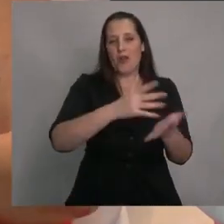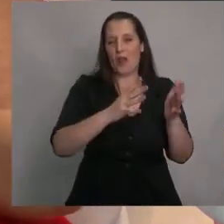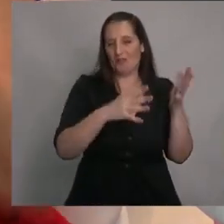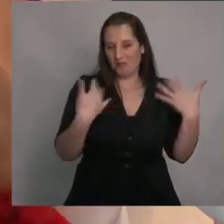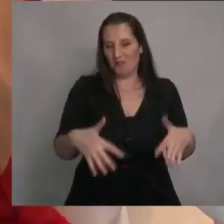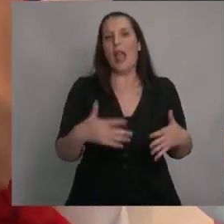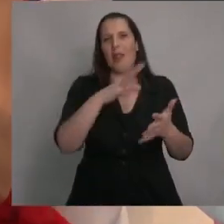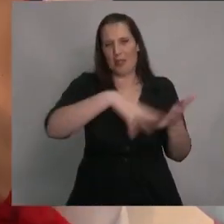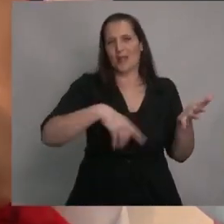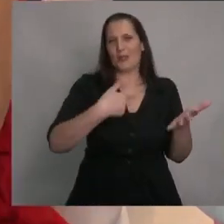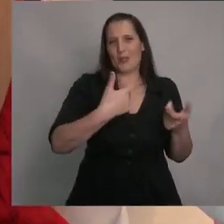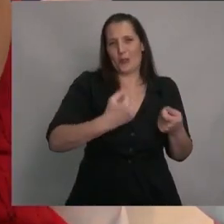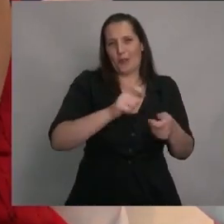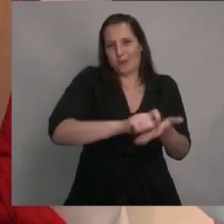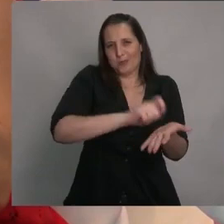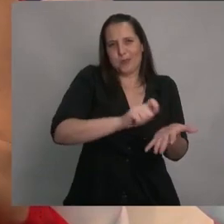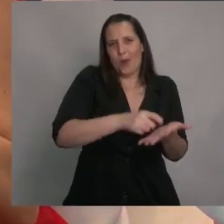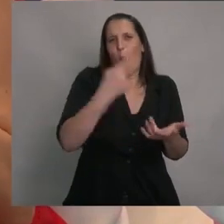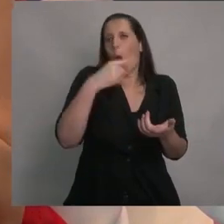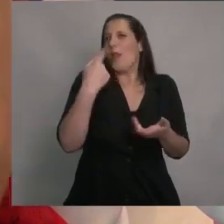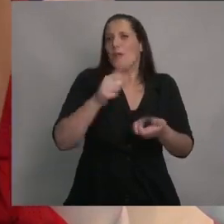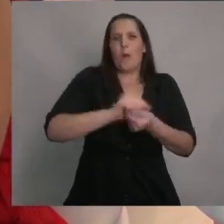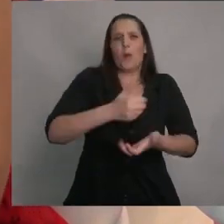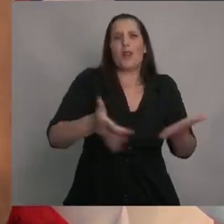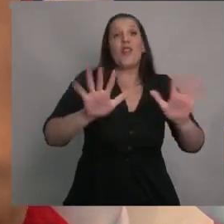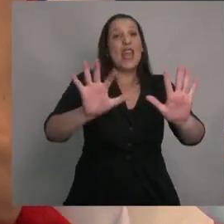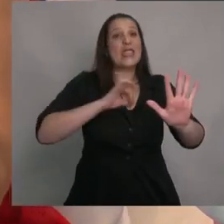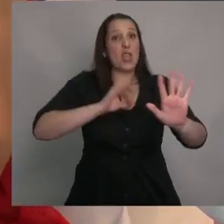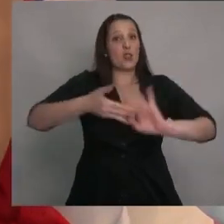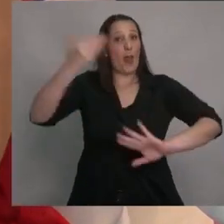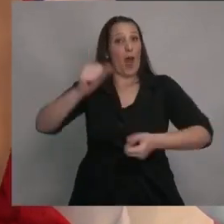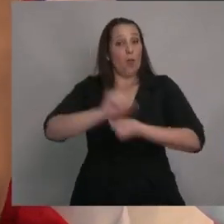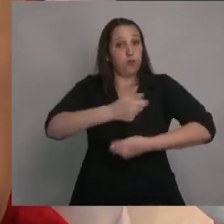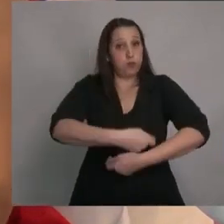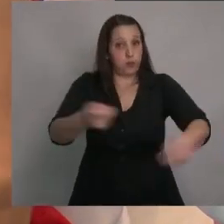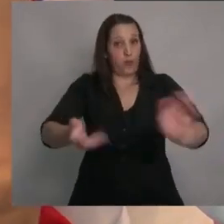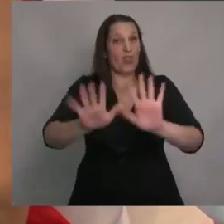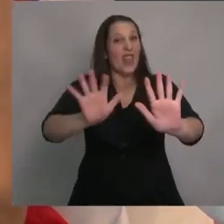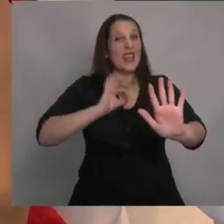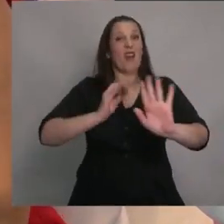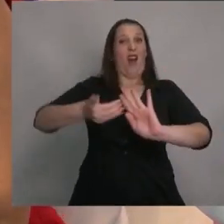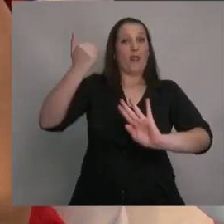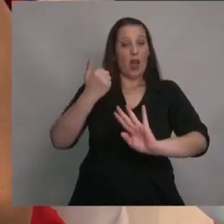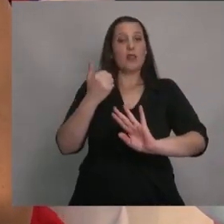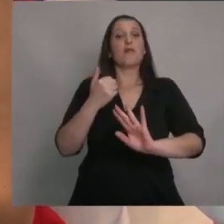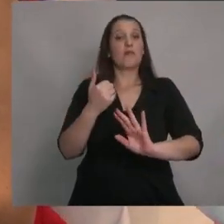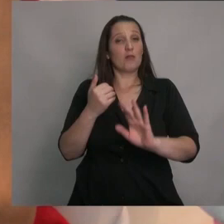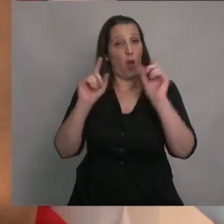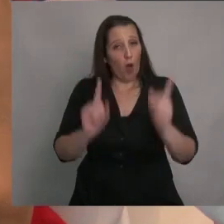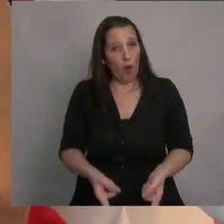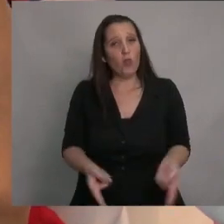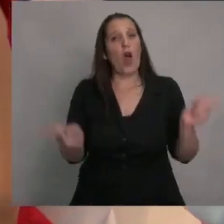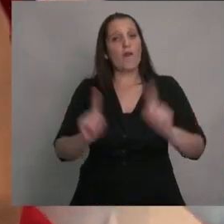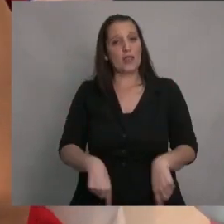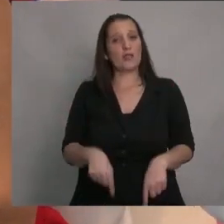territorialidades, textos cuya última publicación es de 10 años atrás, vuelve a estar en pauta. Se trata